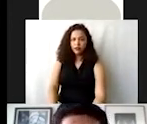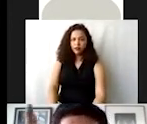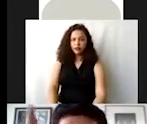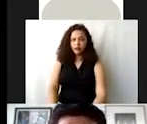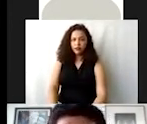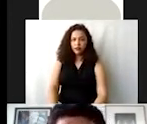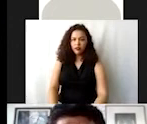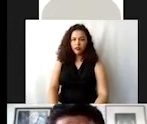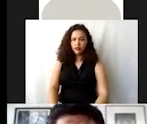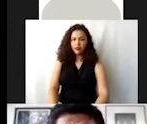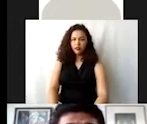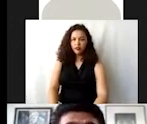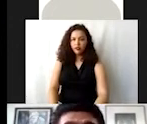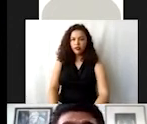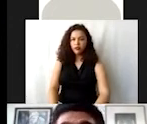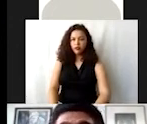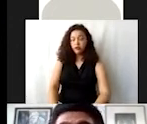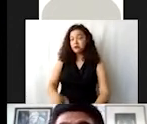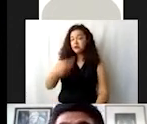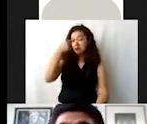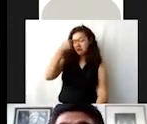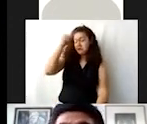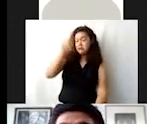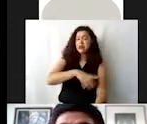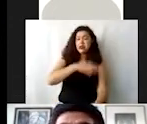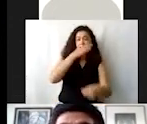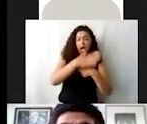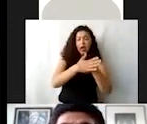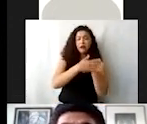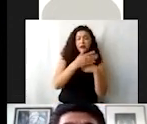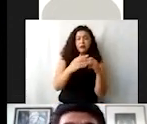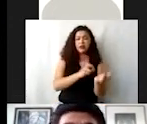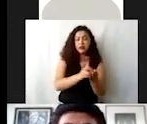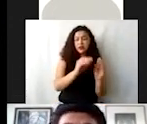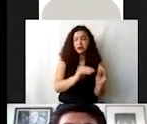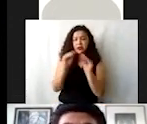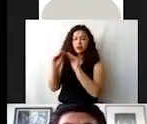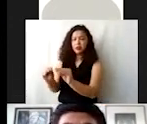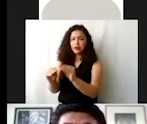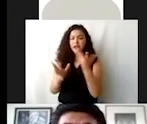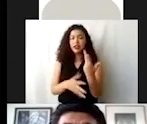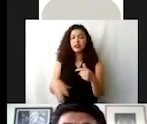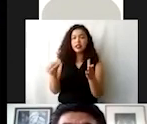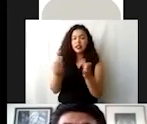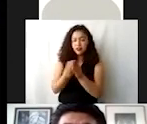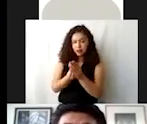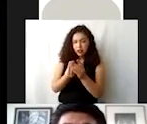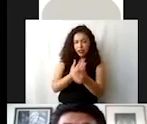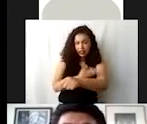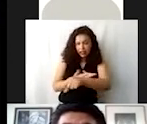Entonces, es muy sencillo presentar el cambio de domicilio por internet. Nada más necesitamos la clave del Registro Federal de